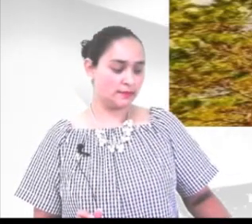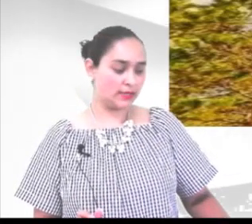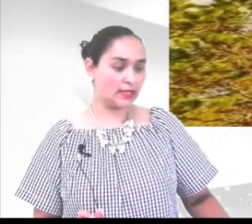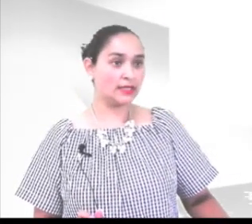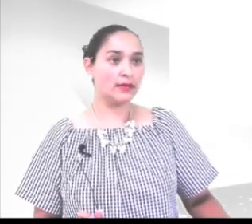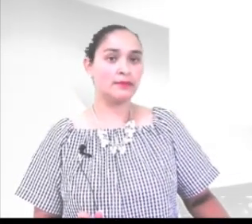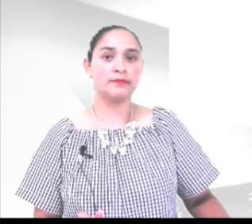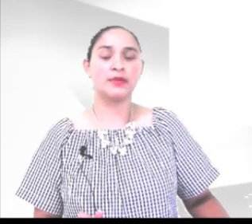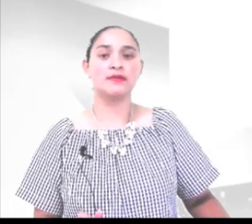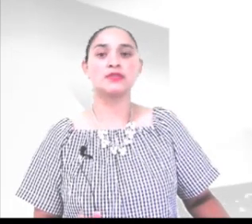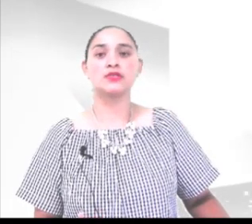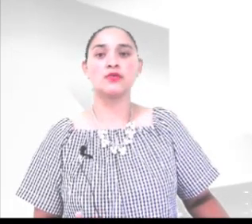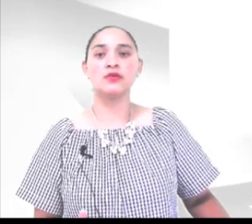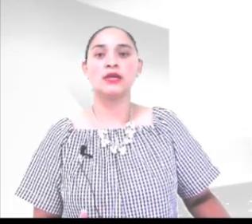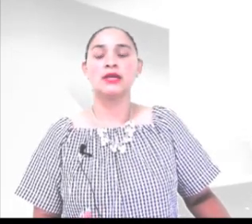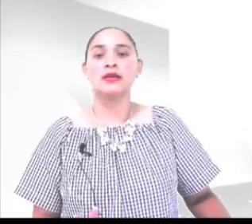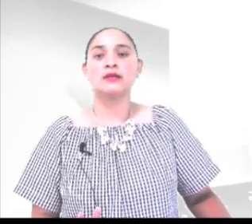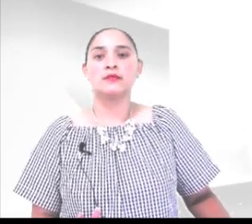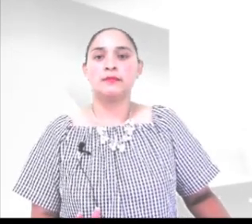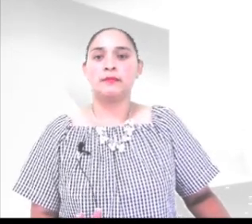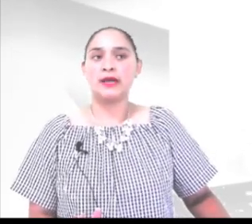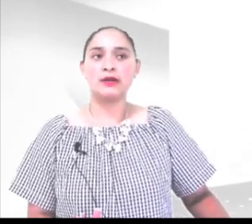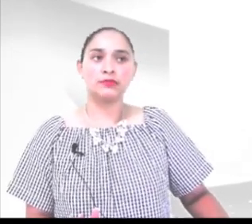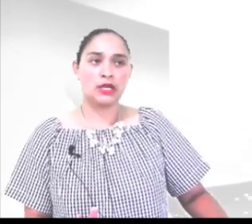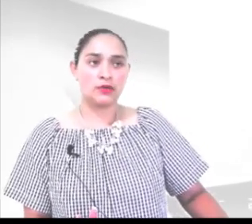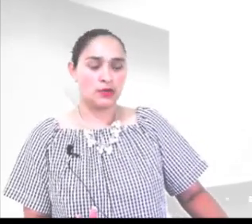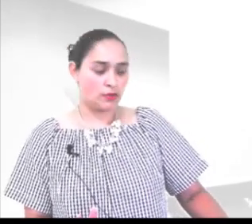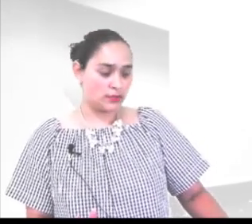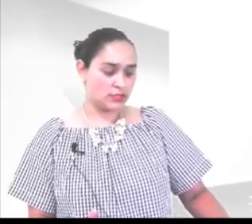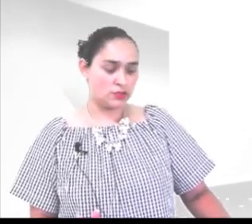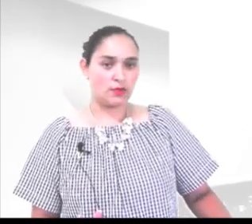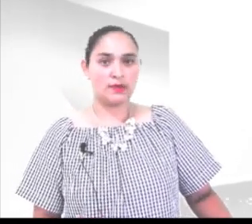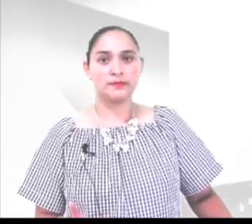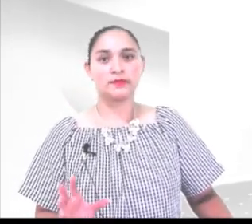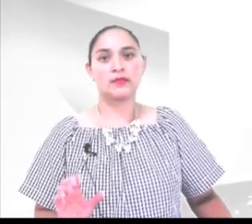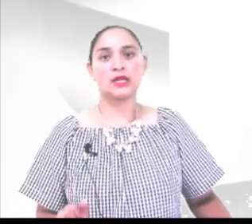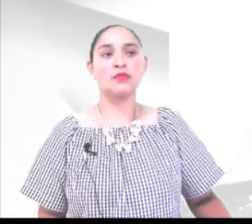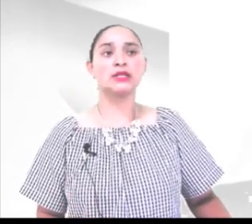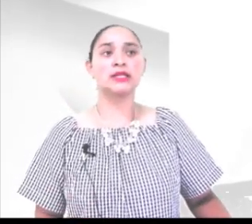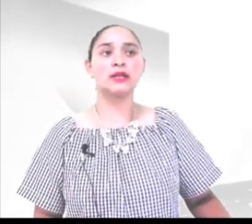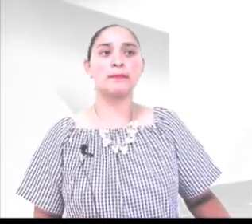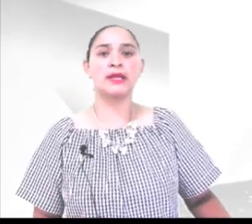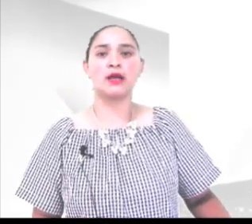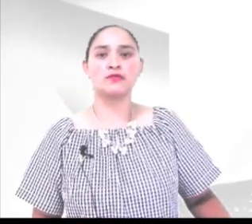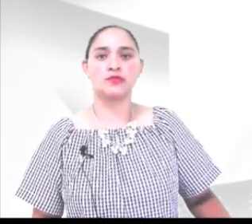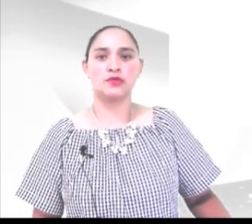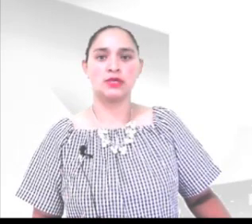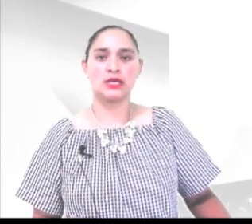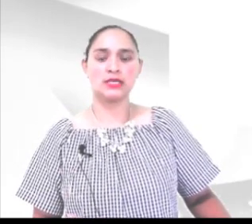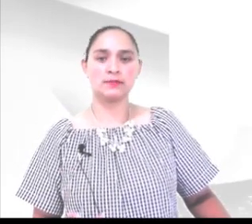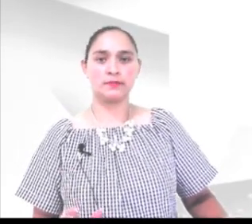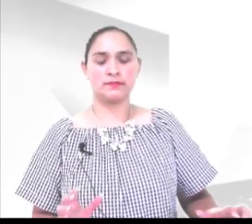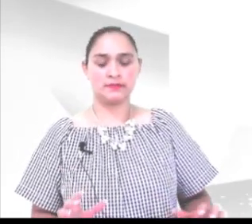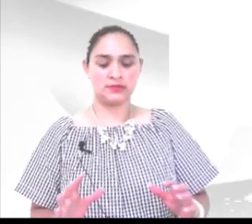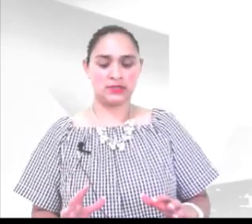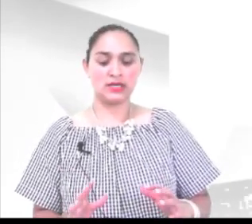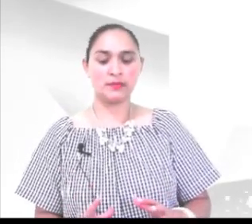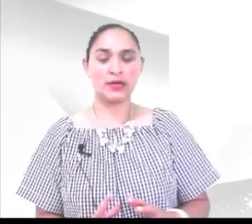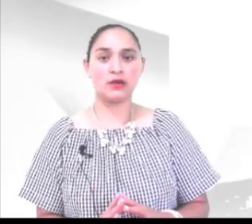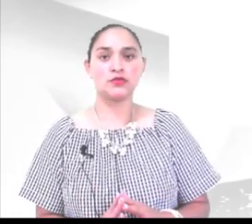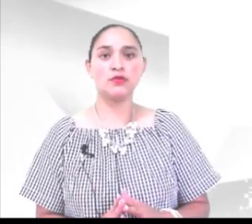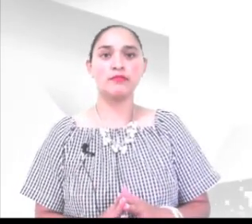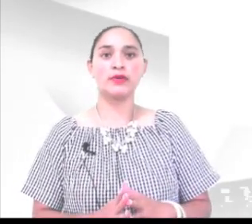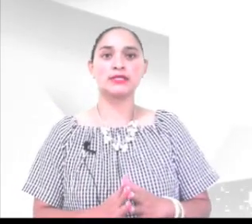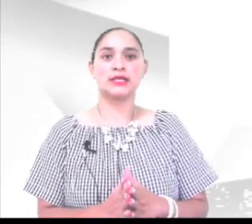medidas, ¿verdad?, de prevención para el contagio del COVID-19. Tenemos que tener precaución. ¿Y qué es